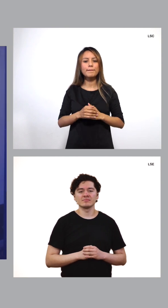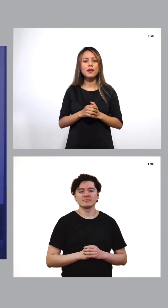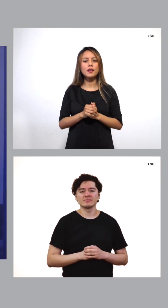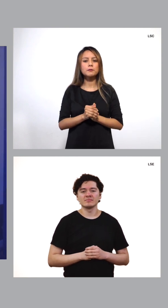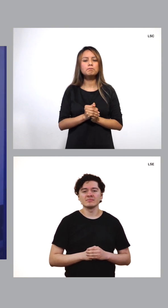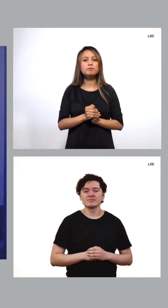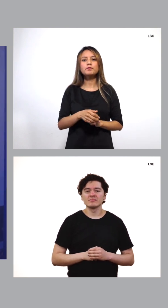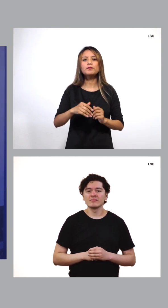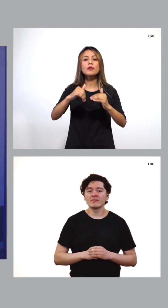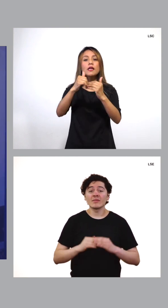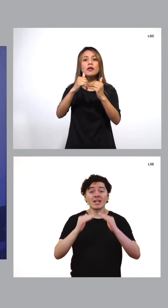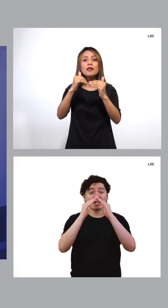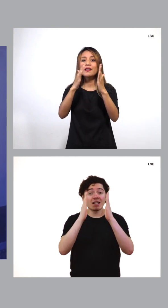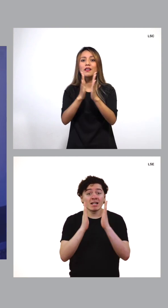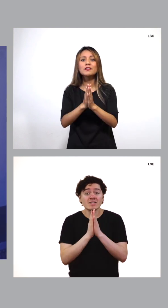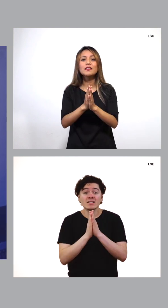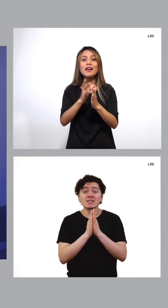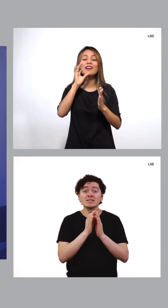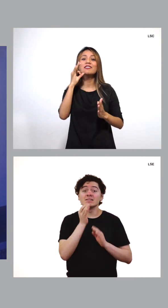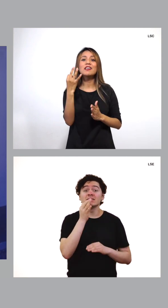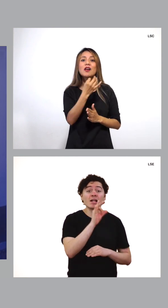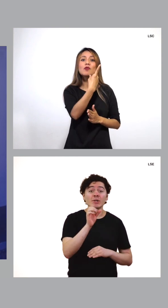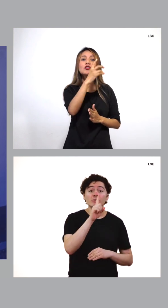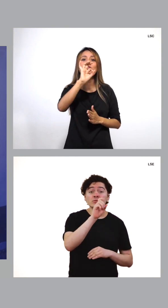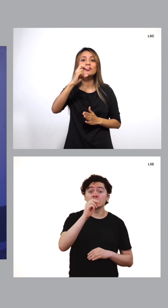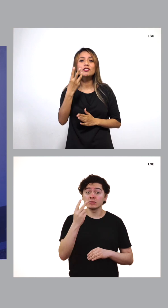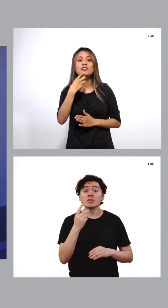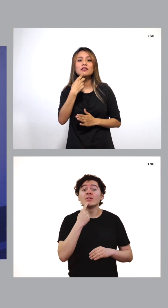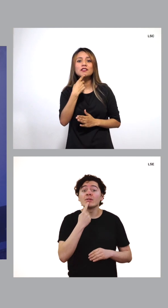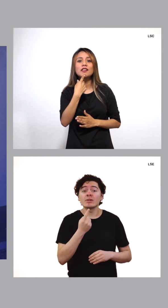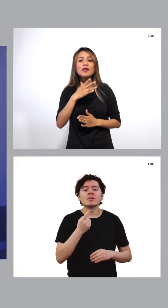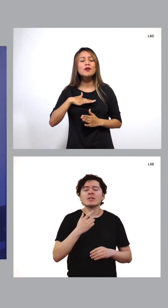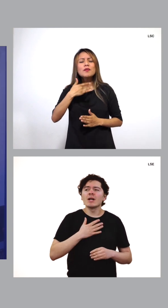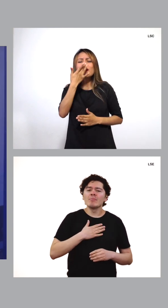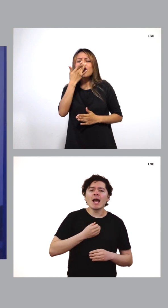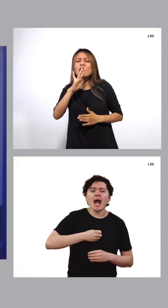Del Salmo 103. Alaba